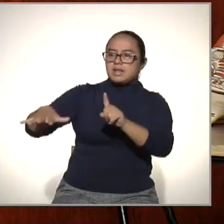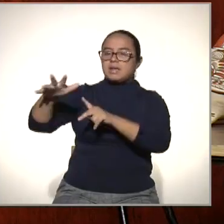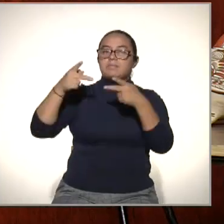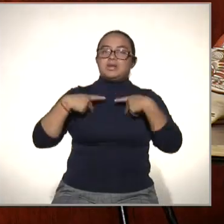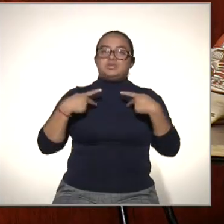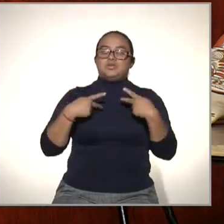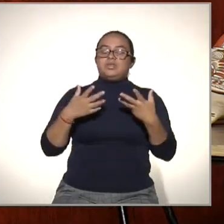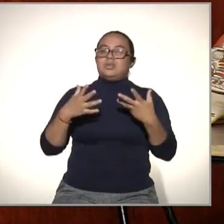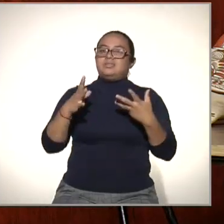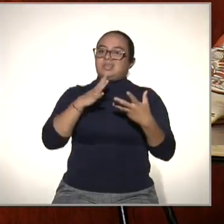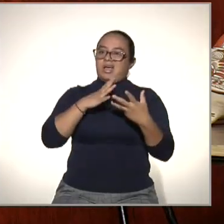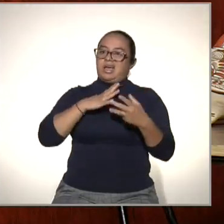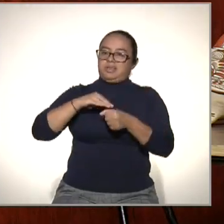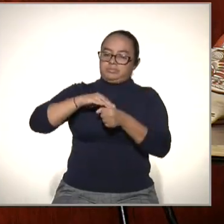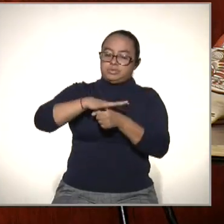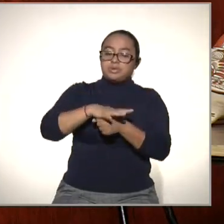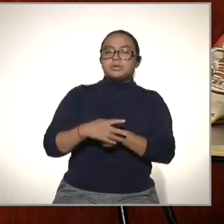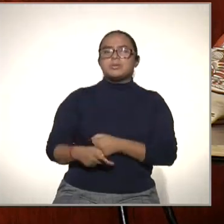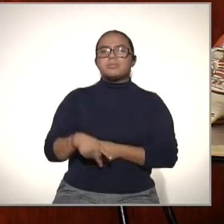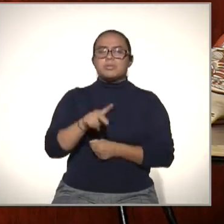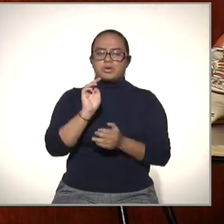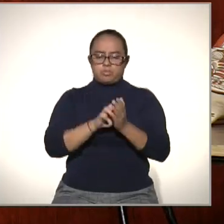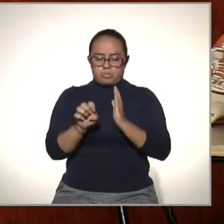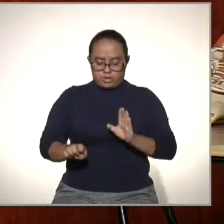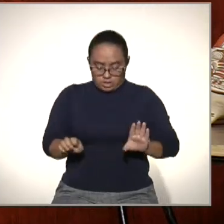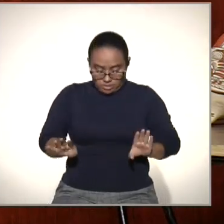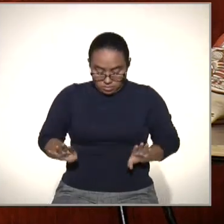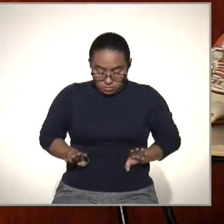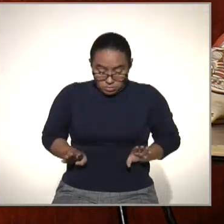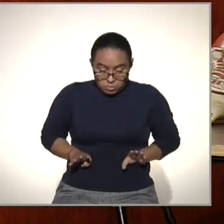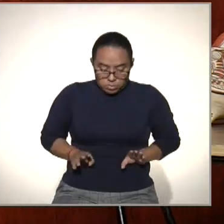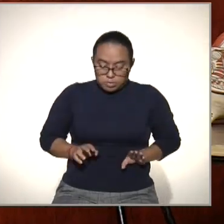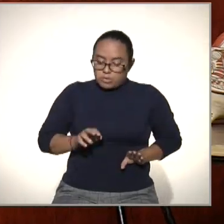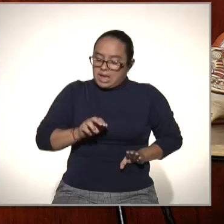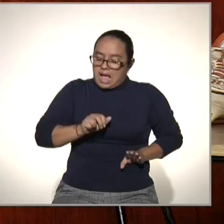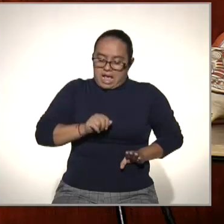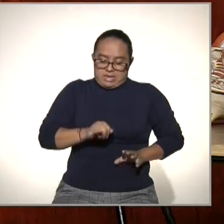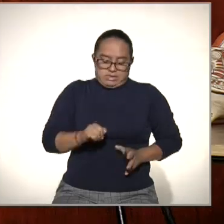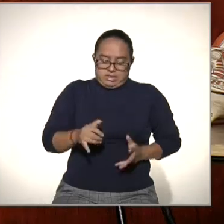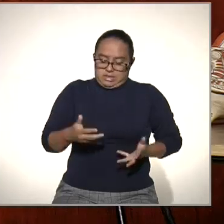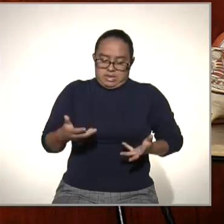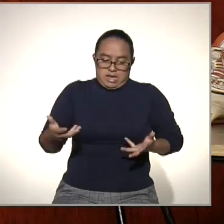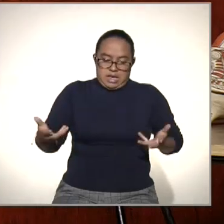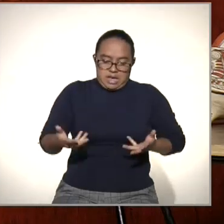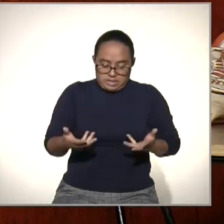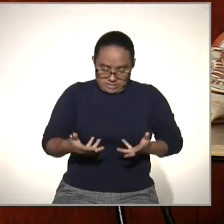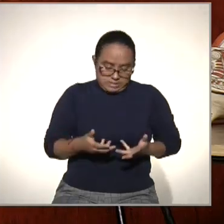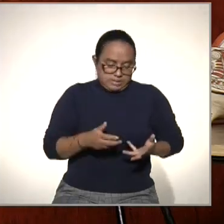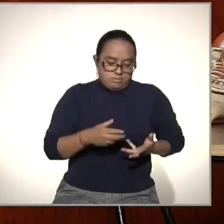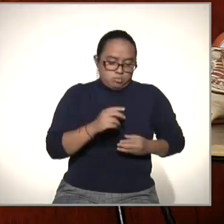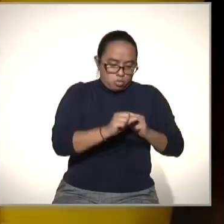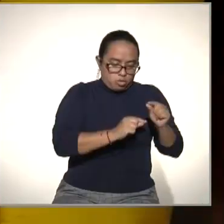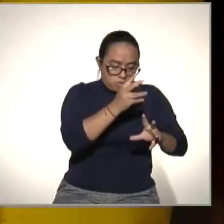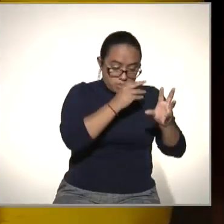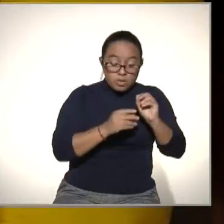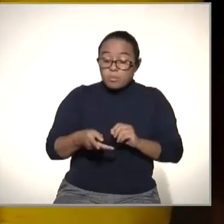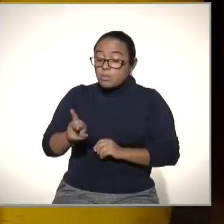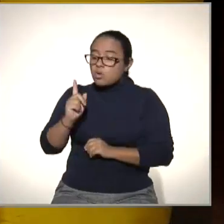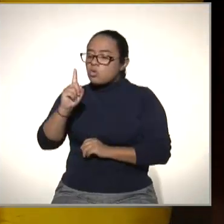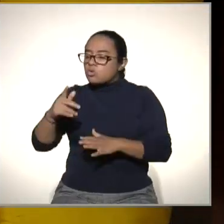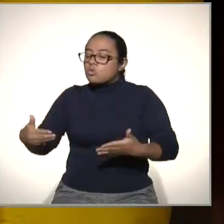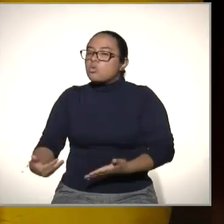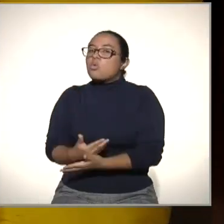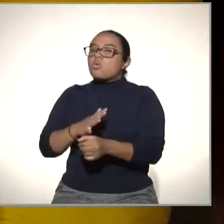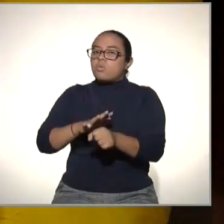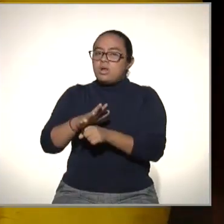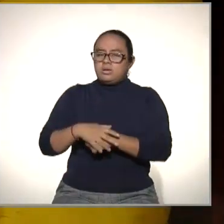Lu, ¿hasta qué punto parte de nuestra personalidad se hace y hasta qué punto con qué nacemos? Bueno, eso es una pregunta